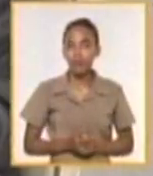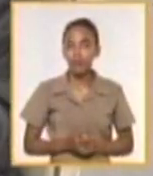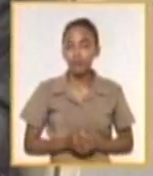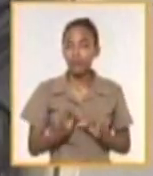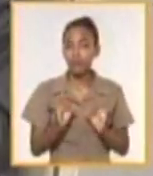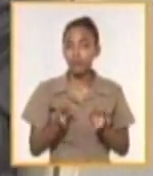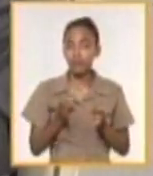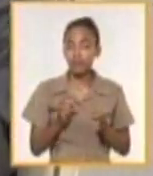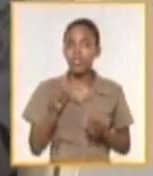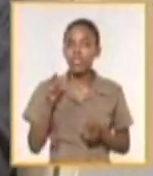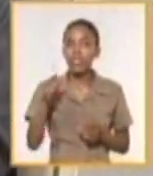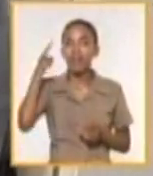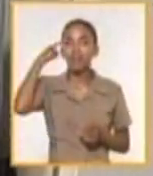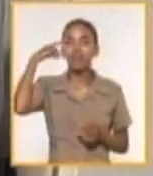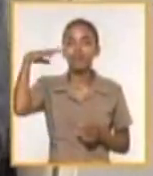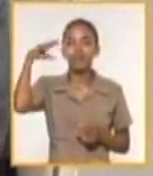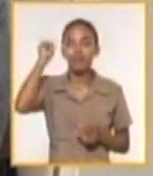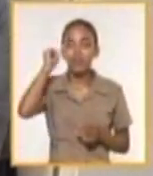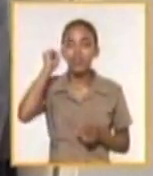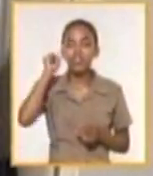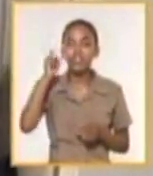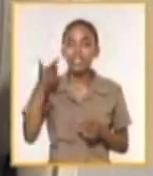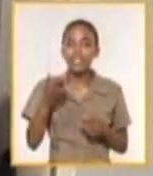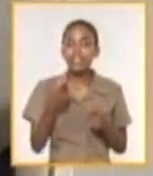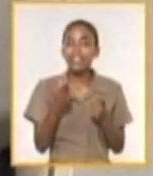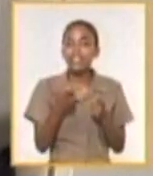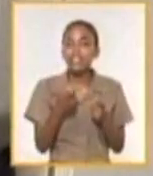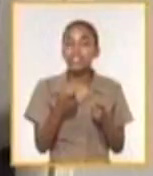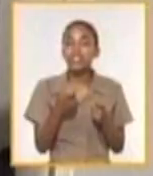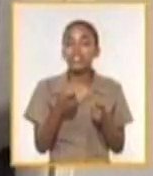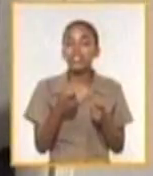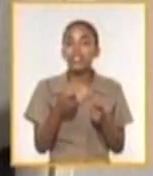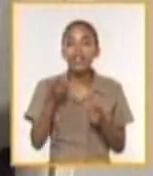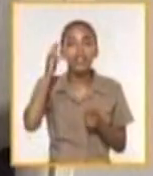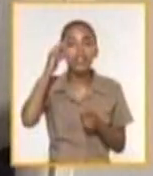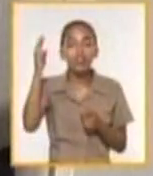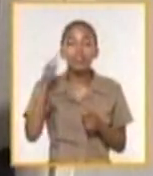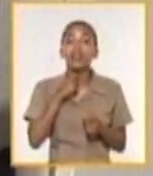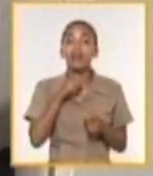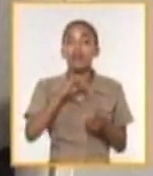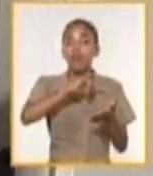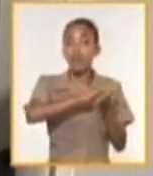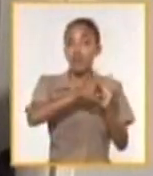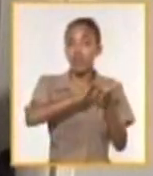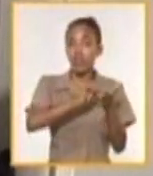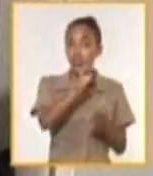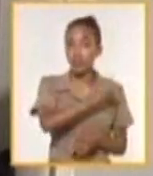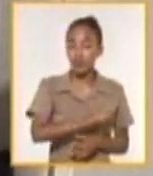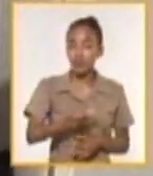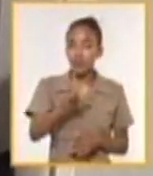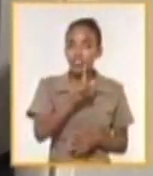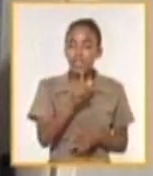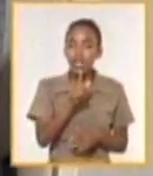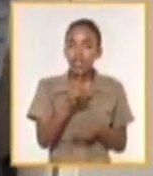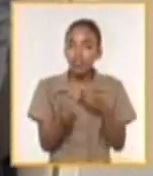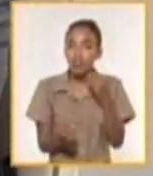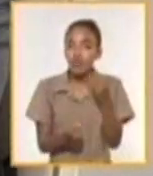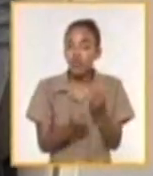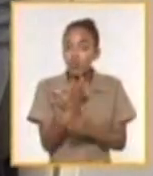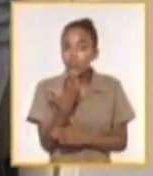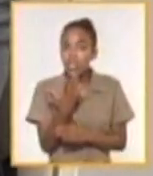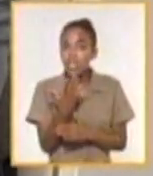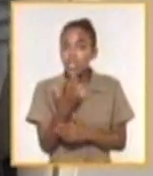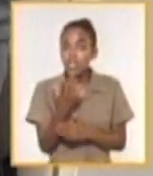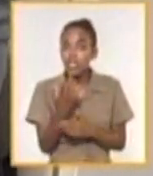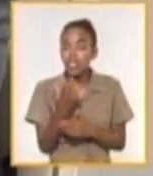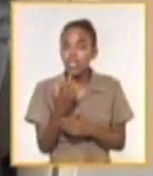Él se da cuenta que hay que rescatar, porque además ningún proyecto social puede existir si no tiene una tradición